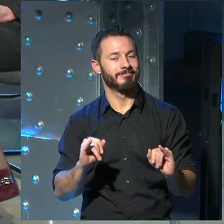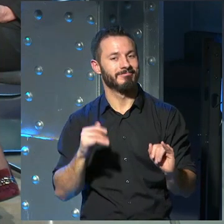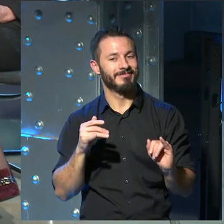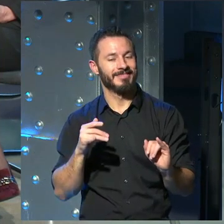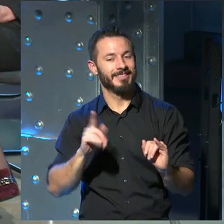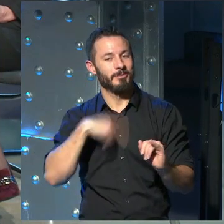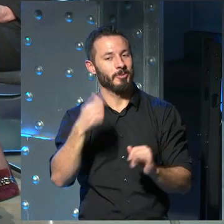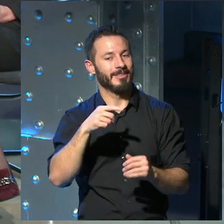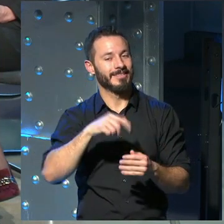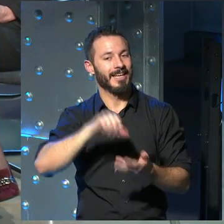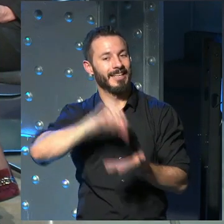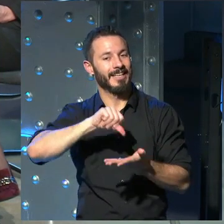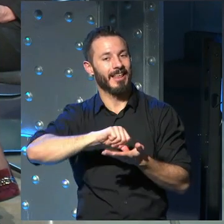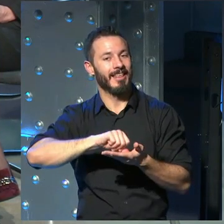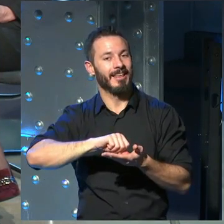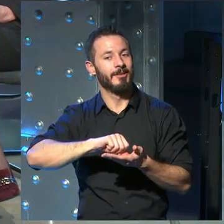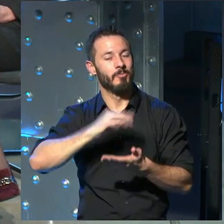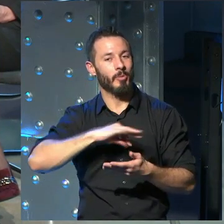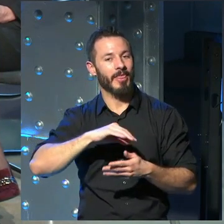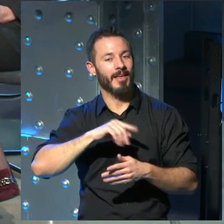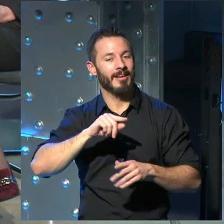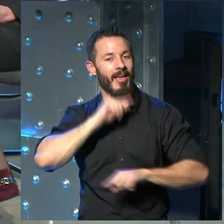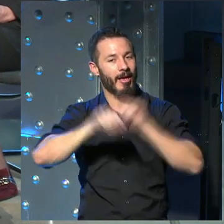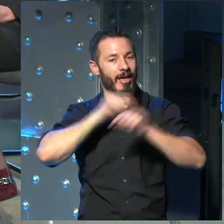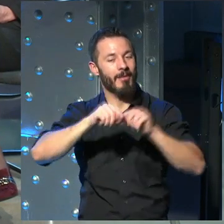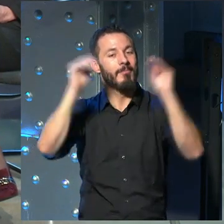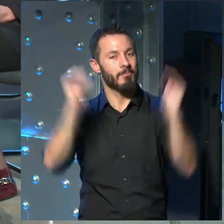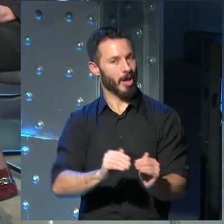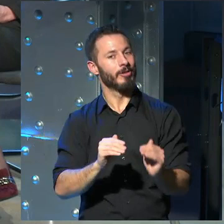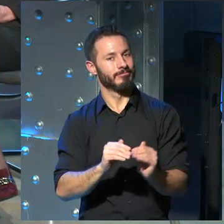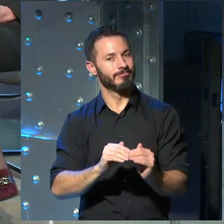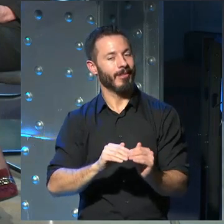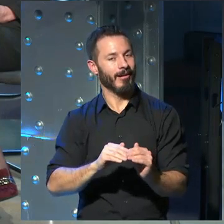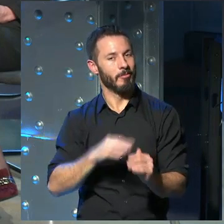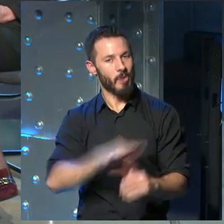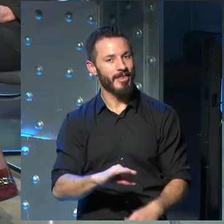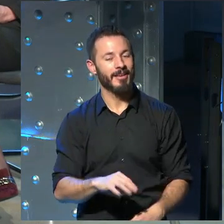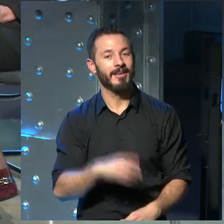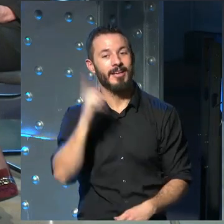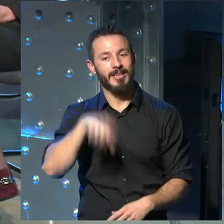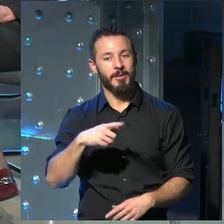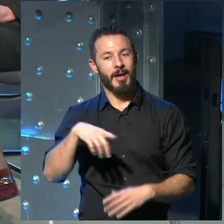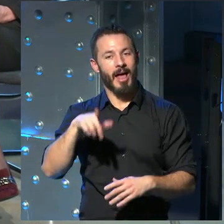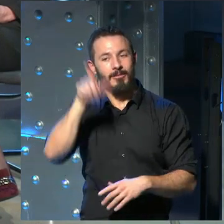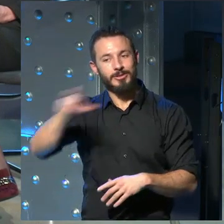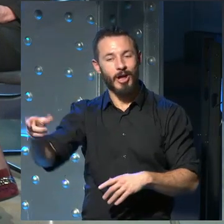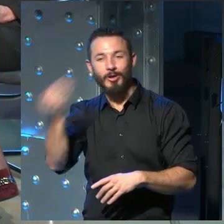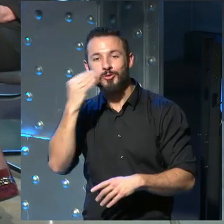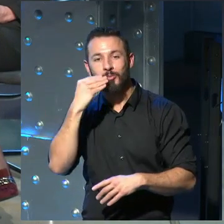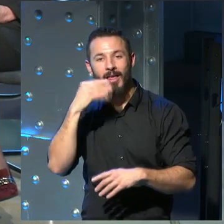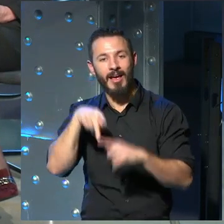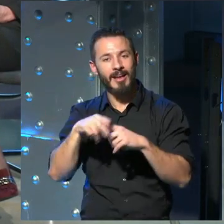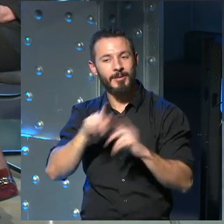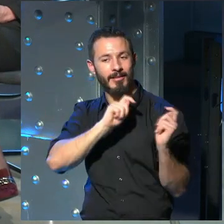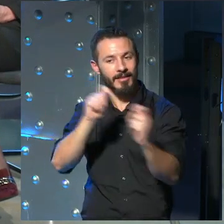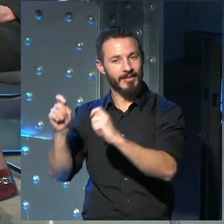tienen la capacidad de reducir esas emisiones y también de darle herramientas al cliente, al consumidor, ¿no?